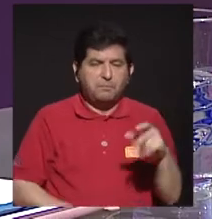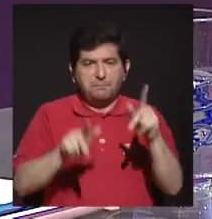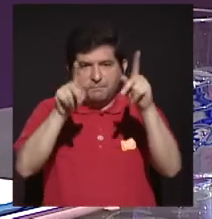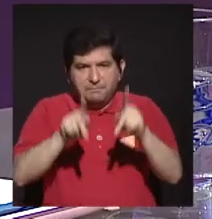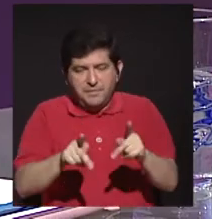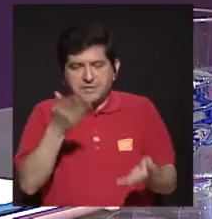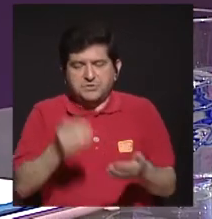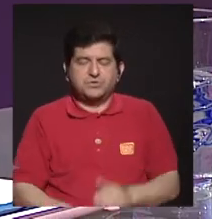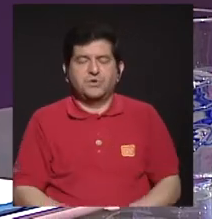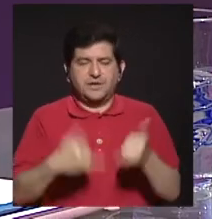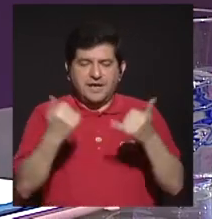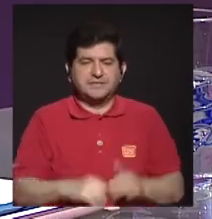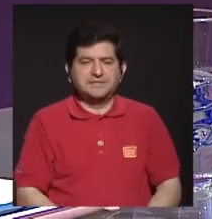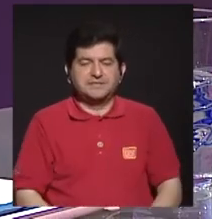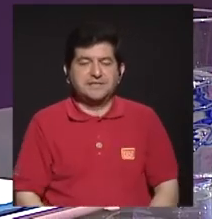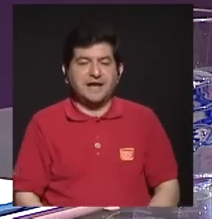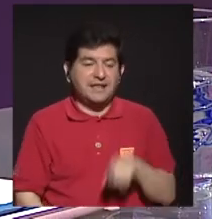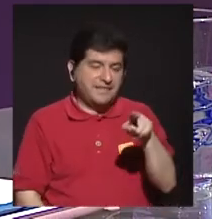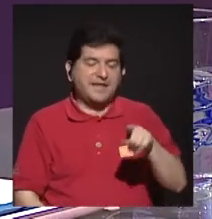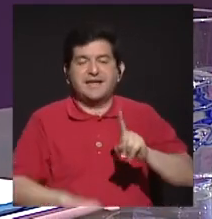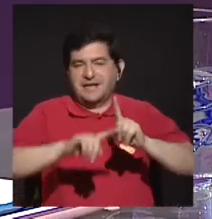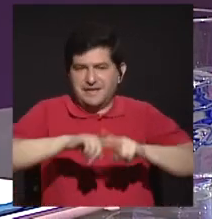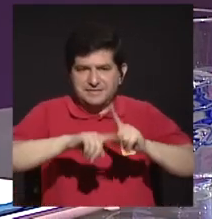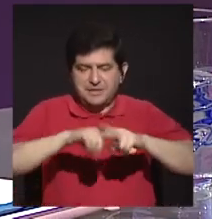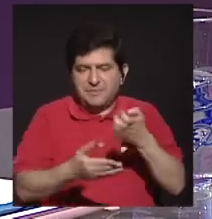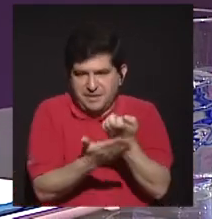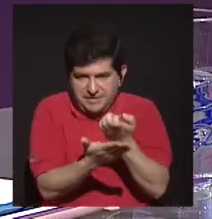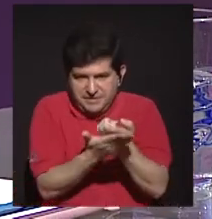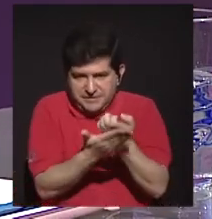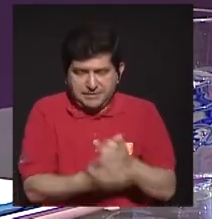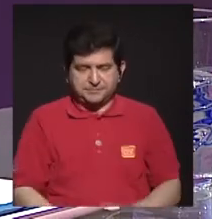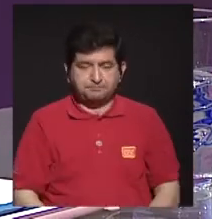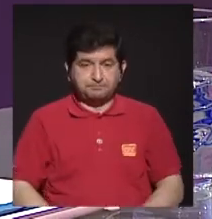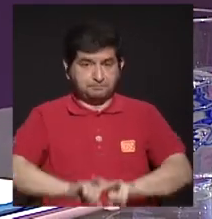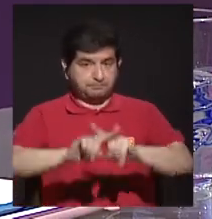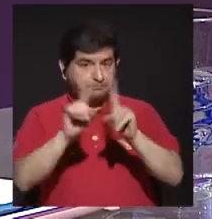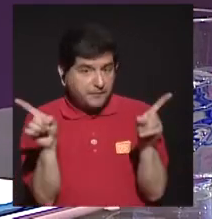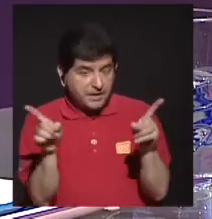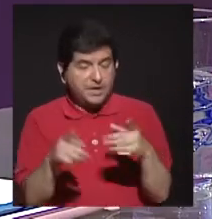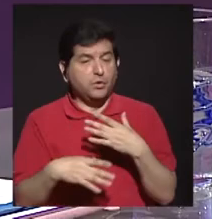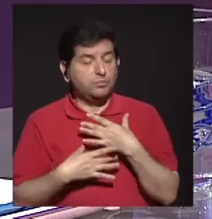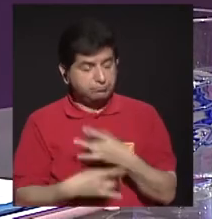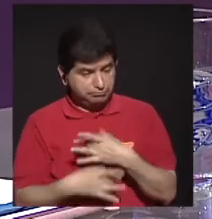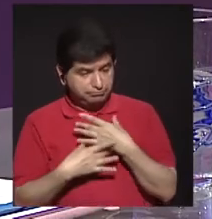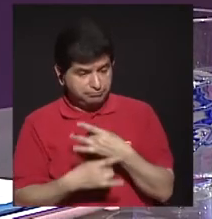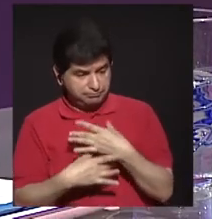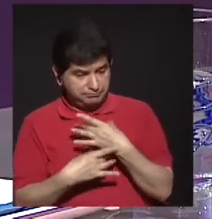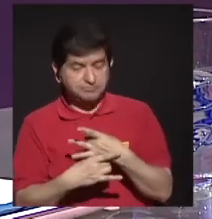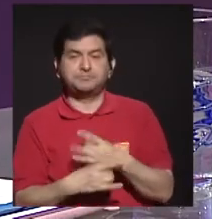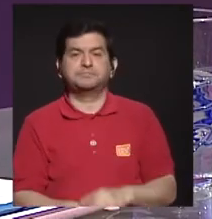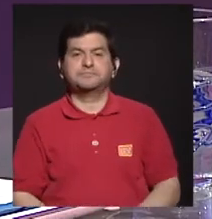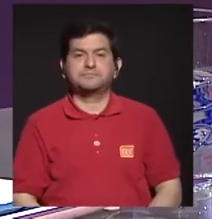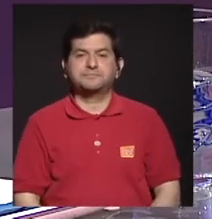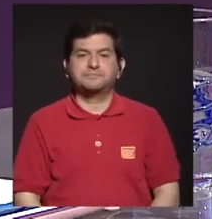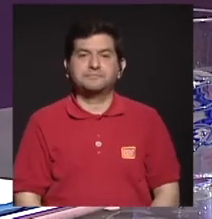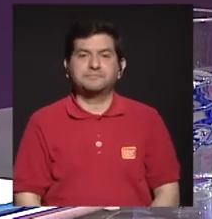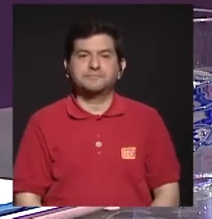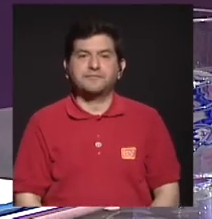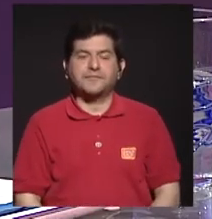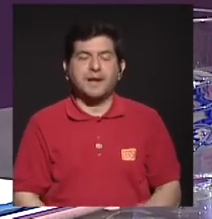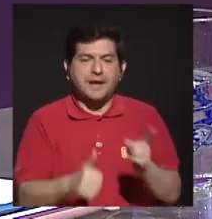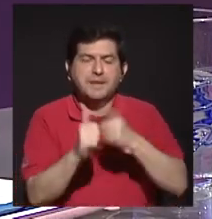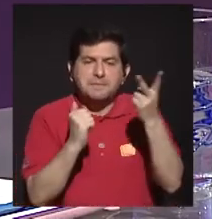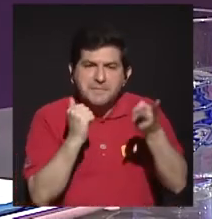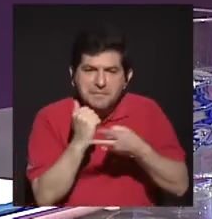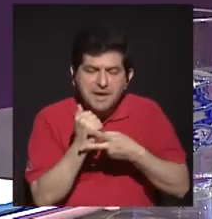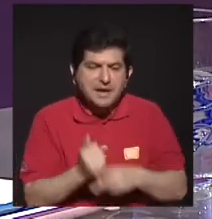persona era dependiente de ellas, etcétera, etcétera. Pero entonces es muy interesante porque es la primera vez